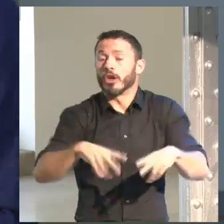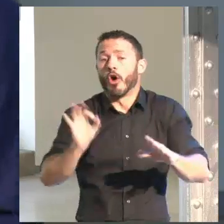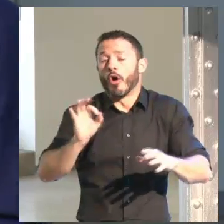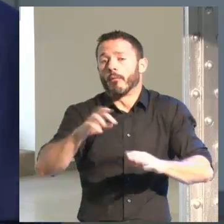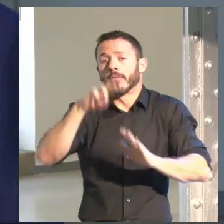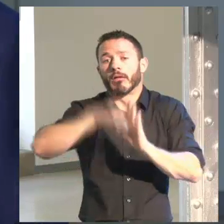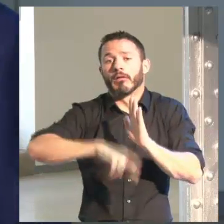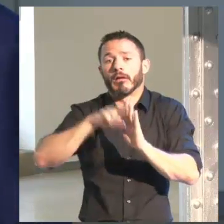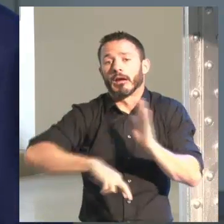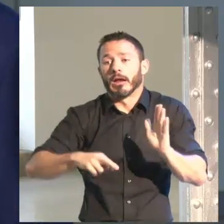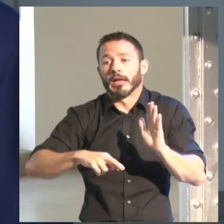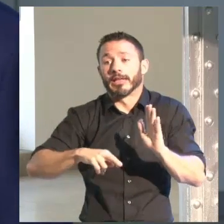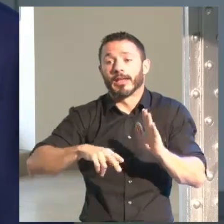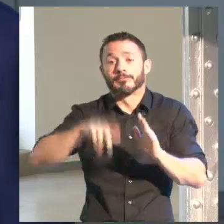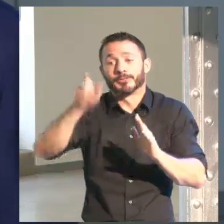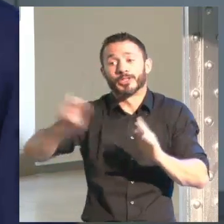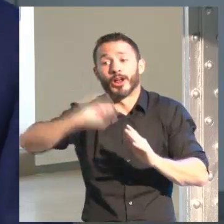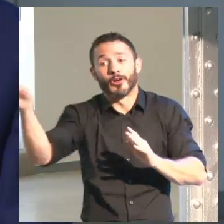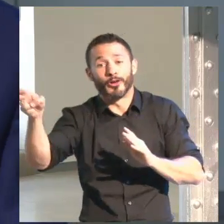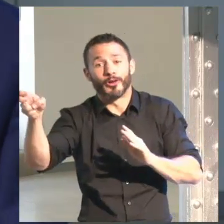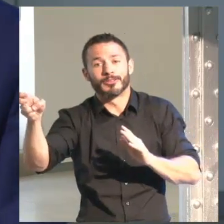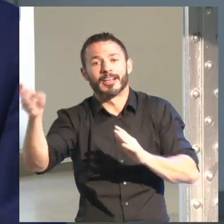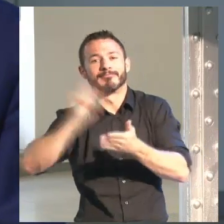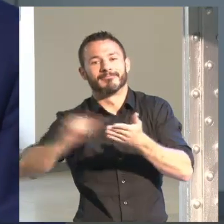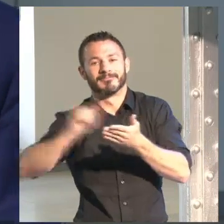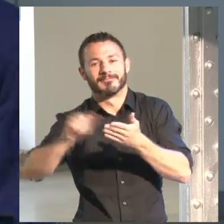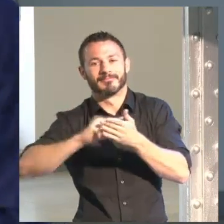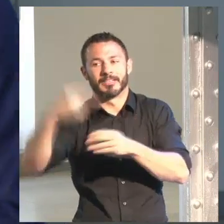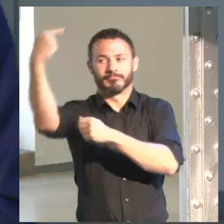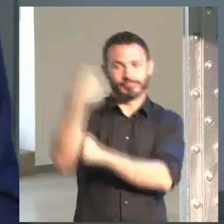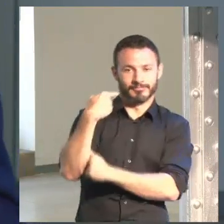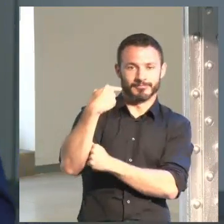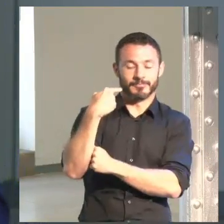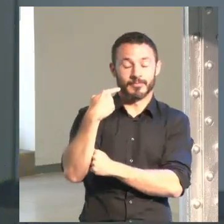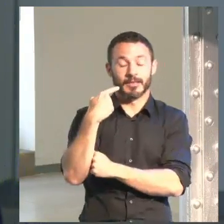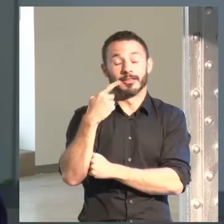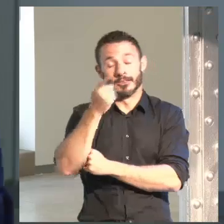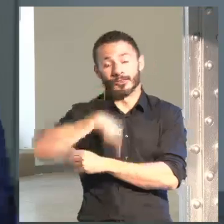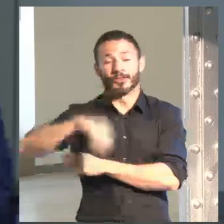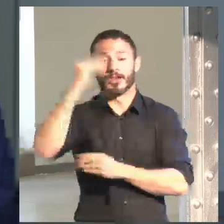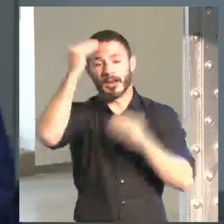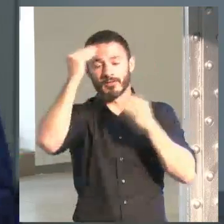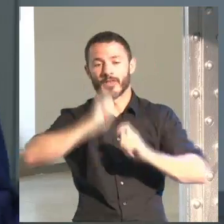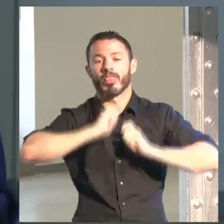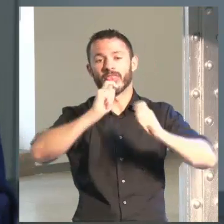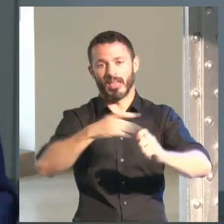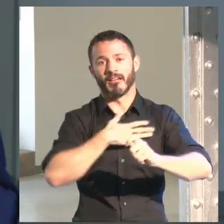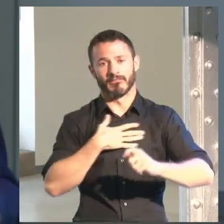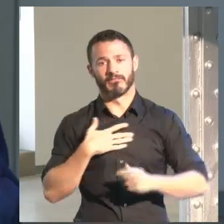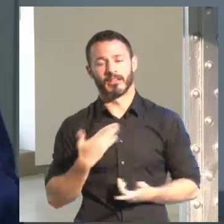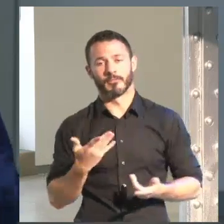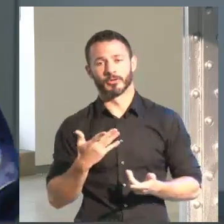reglas escritas por otros. Esa es la reflexión que a nosotros nos gustaría provocar con